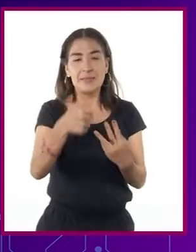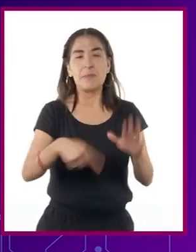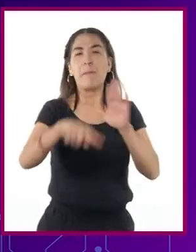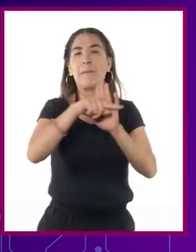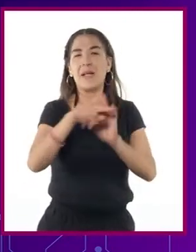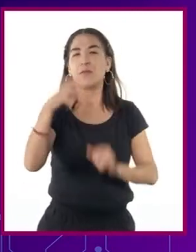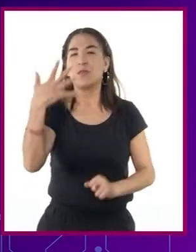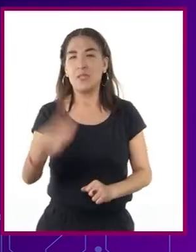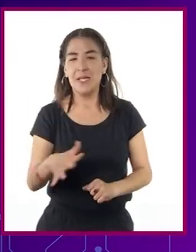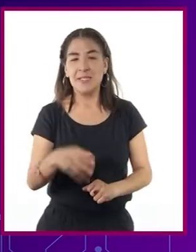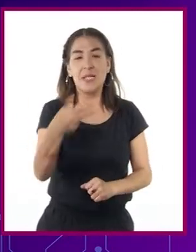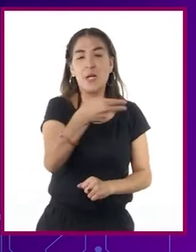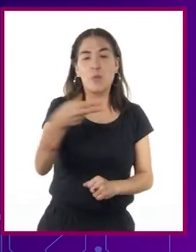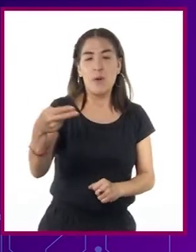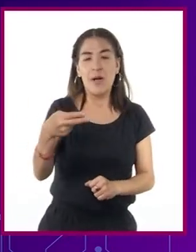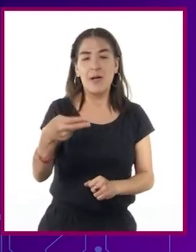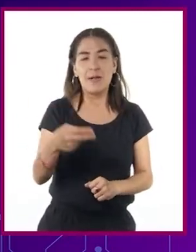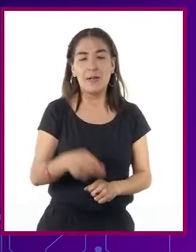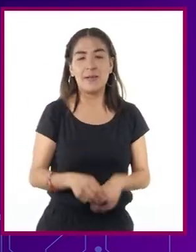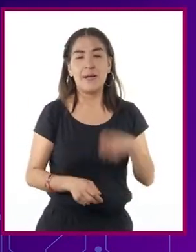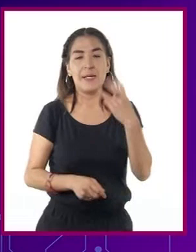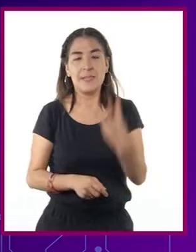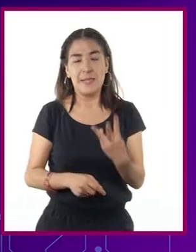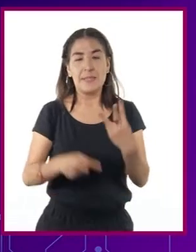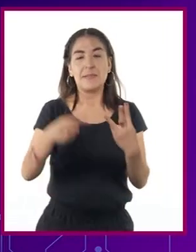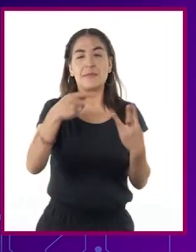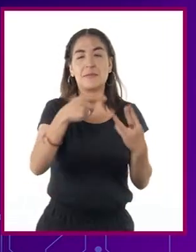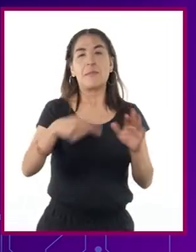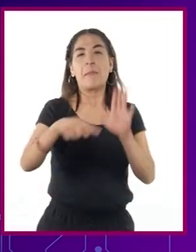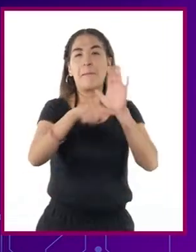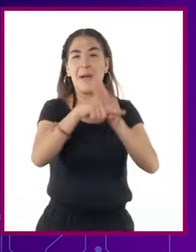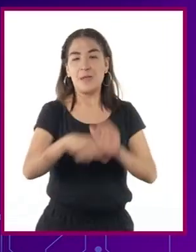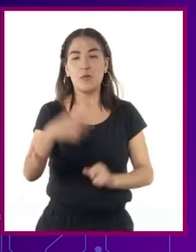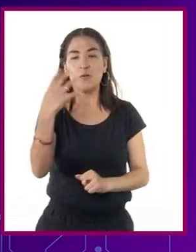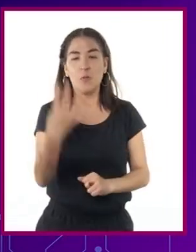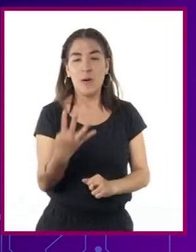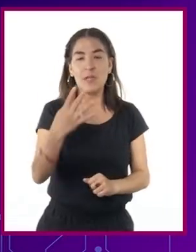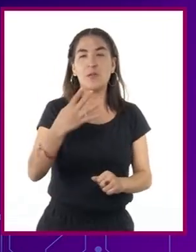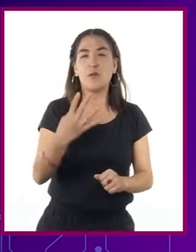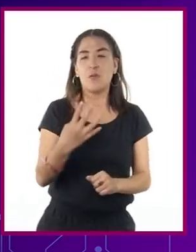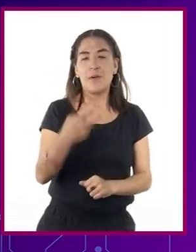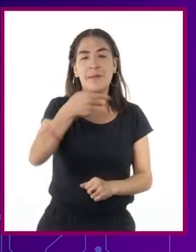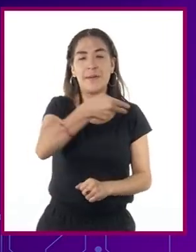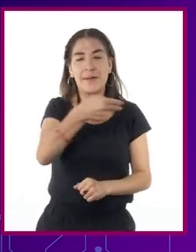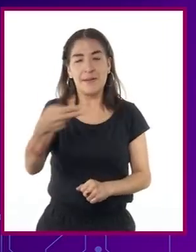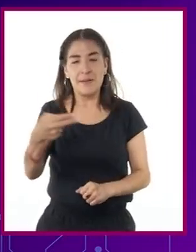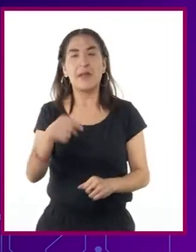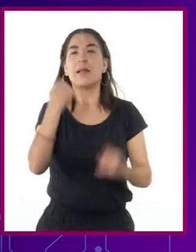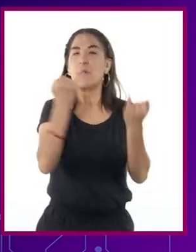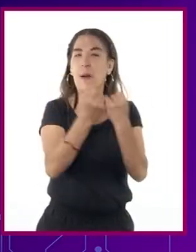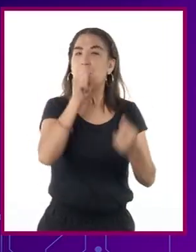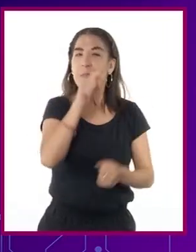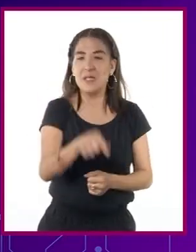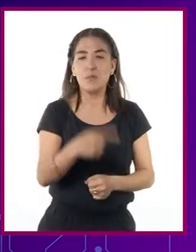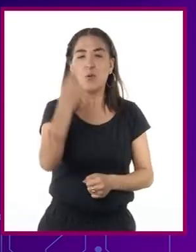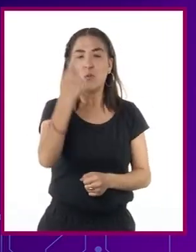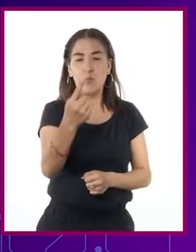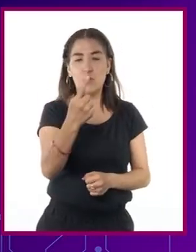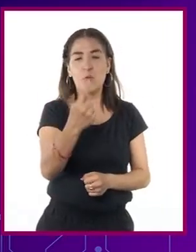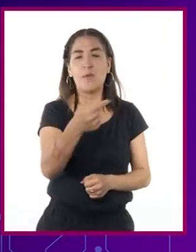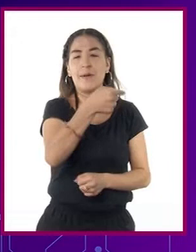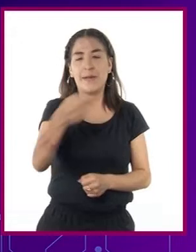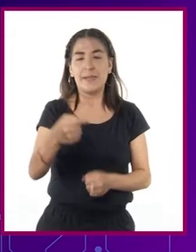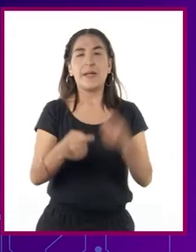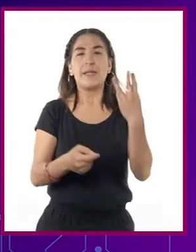10, igual a la potencia 3 elevado al exponente 4 negativo, que también es igual a 1